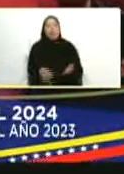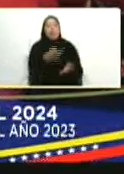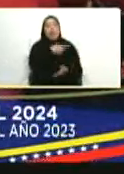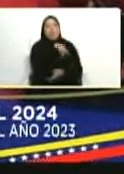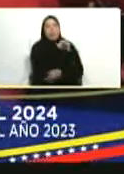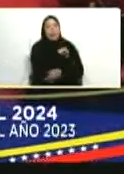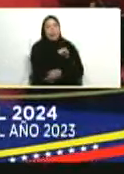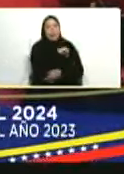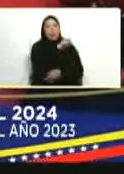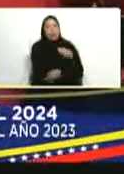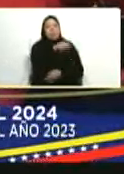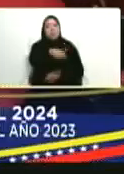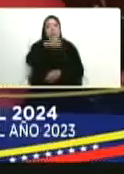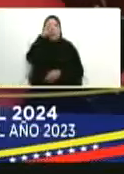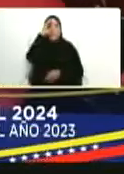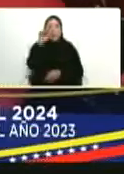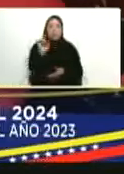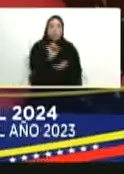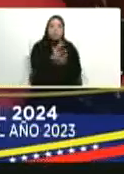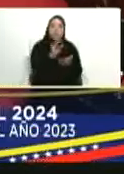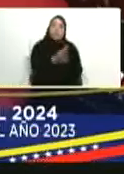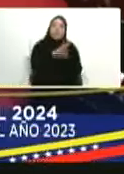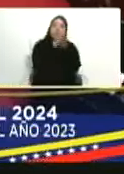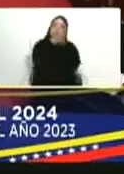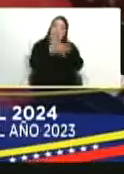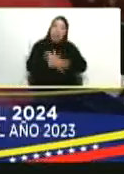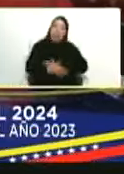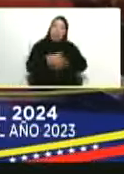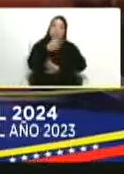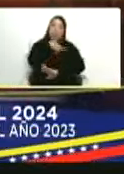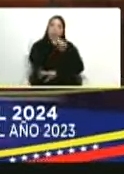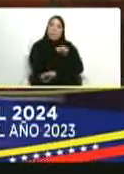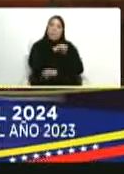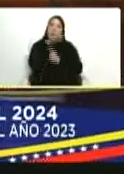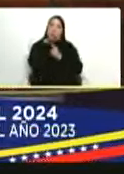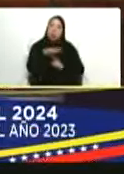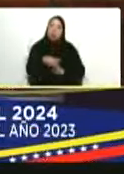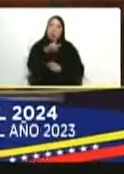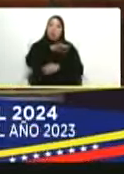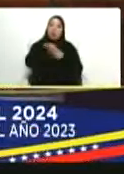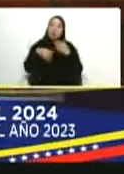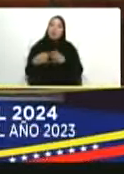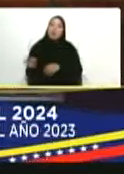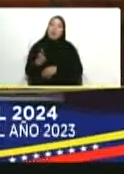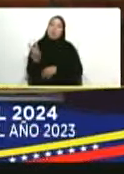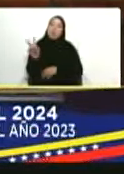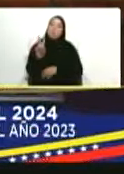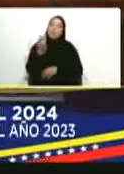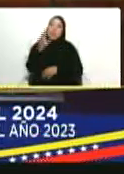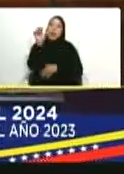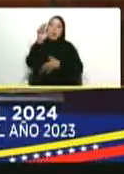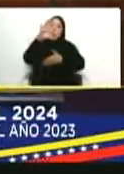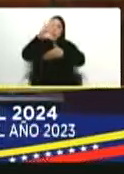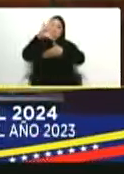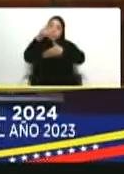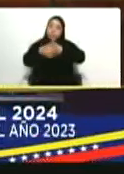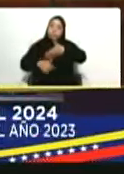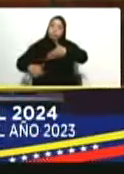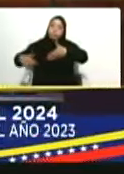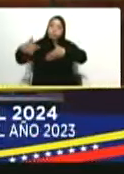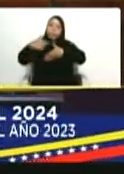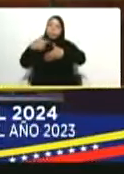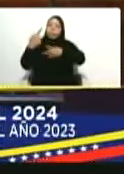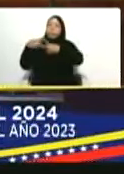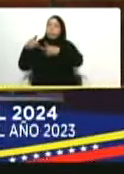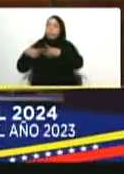marcando el final de la dominación española, no solo para Venezuela, sino para todos los países de Sudamérica. No en vano,